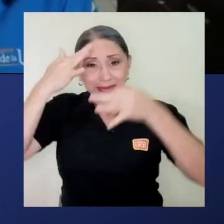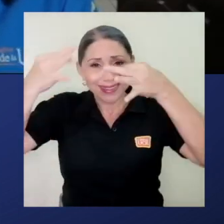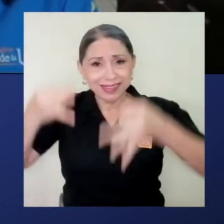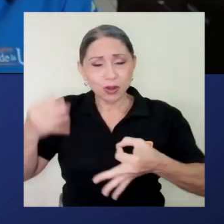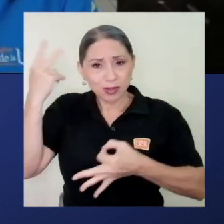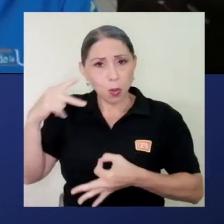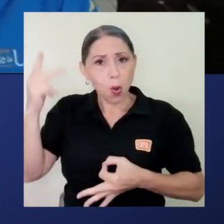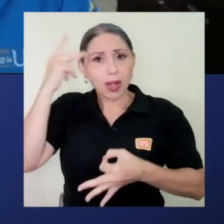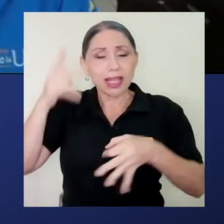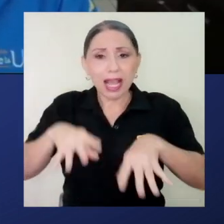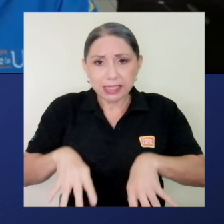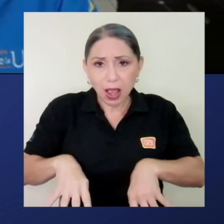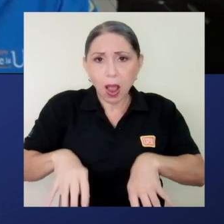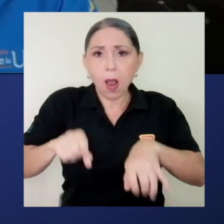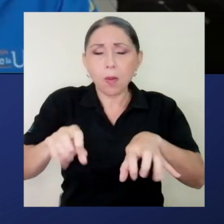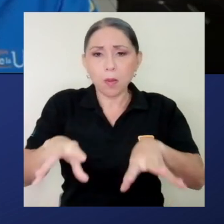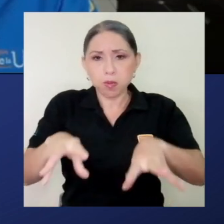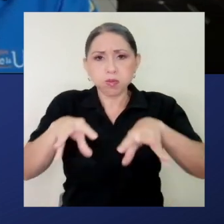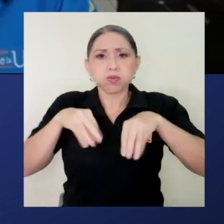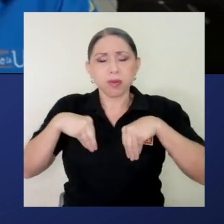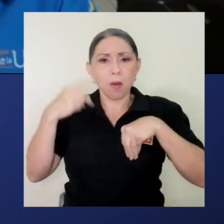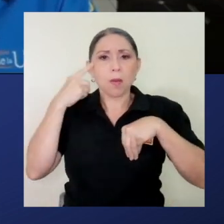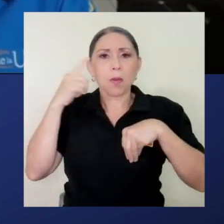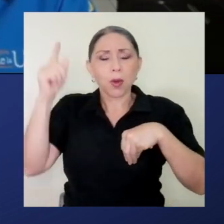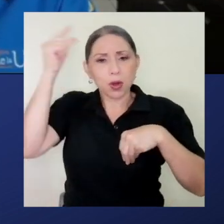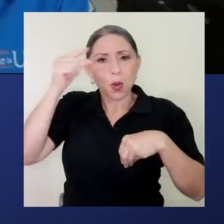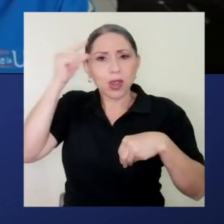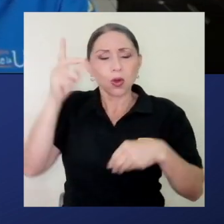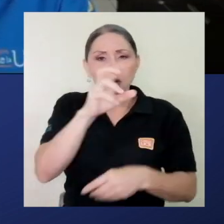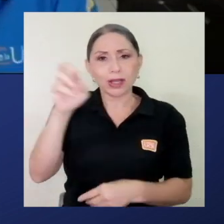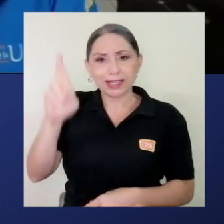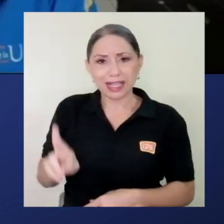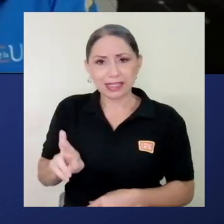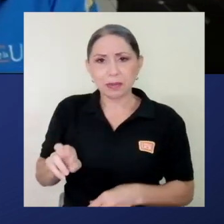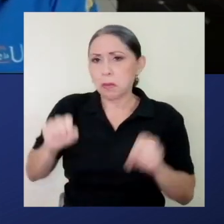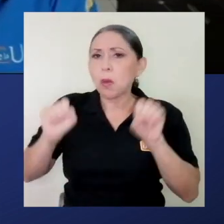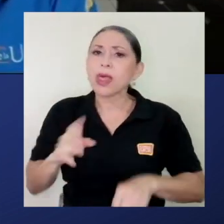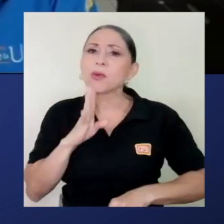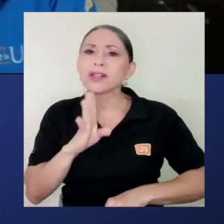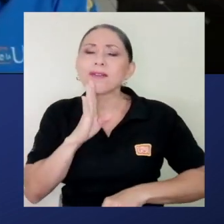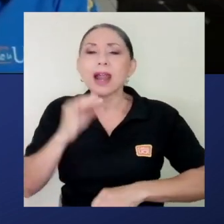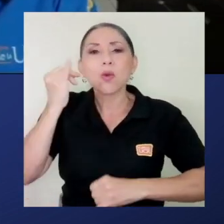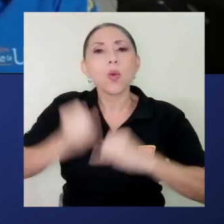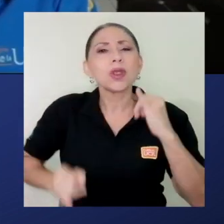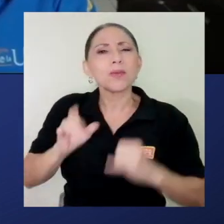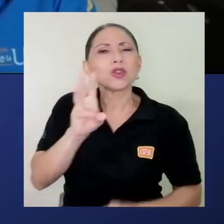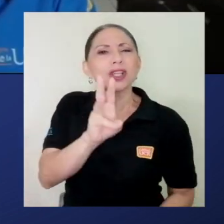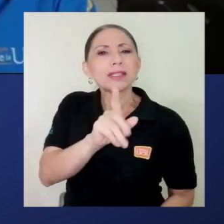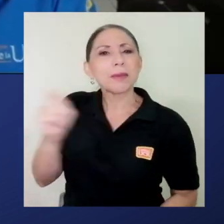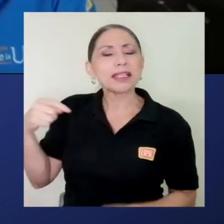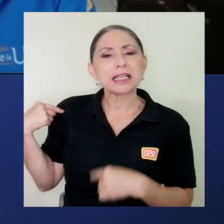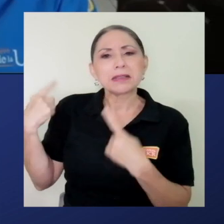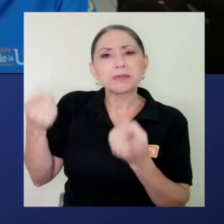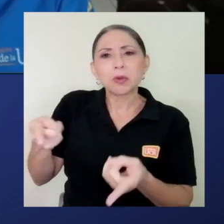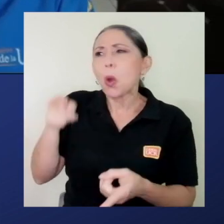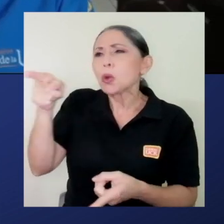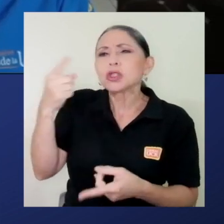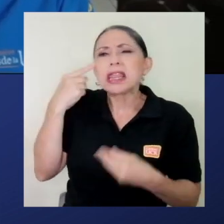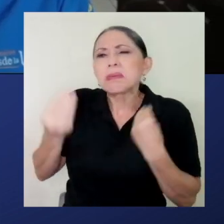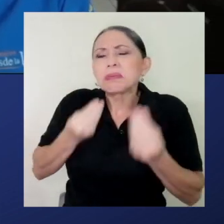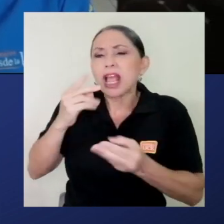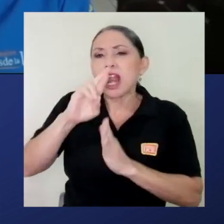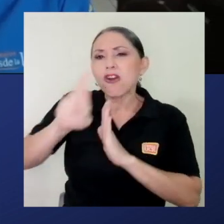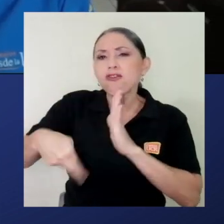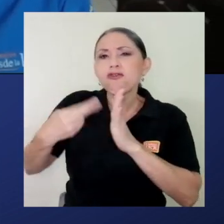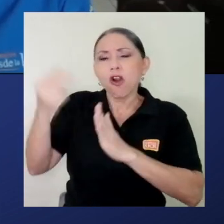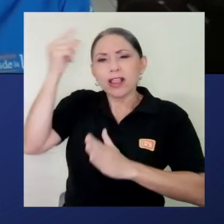decisiones políticas adoptadas por el gobierno costarricense. Podemos hablar de los últimos 6 meses. ¿Cómo califica usted el